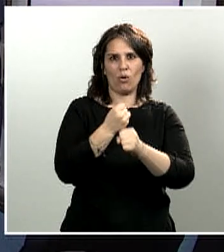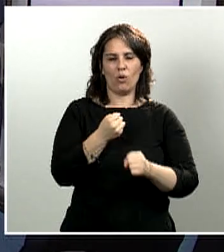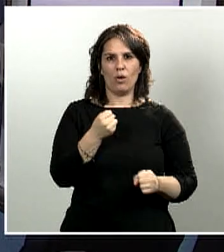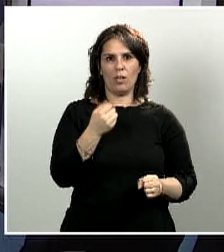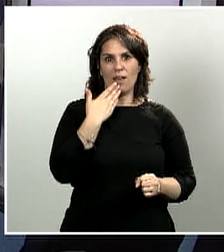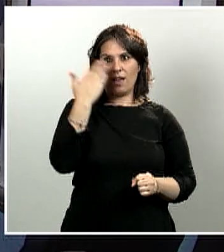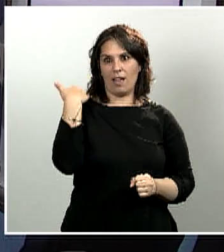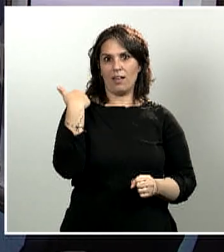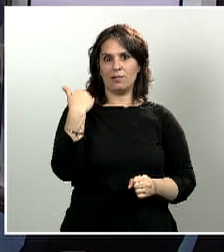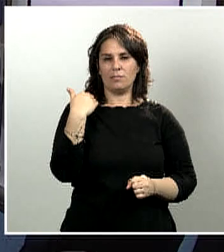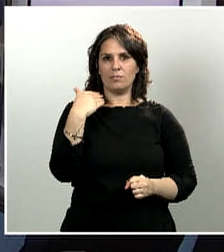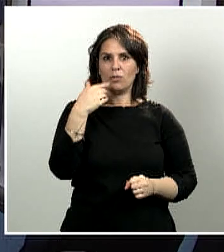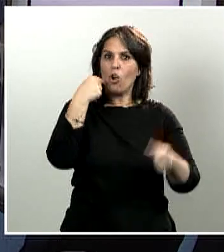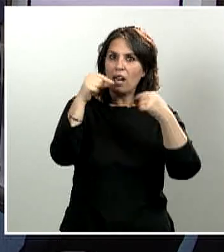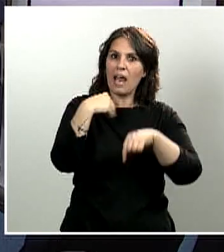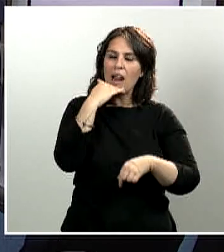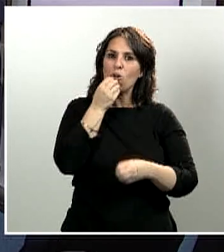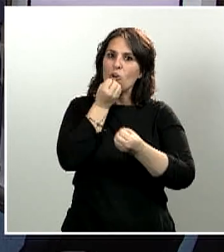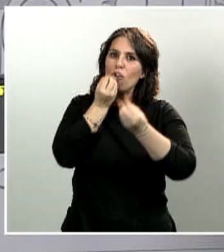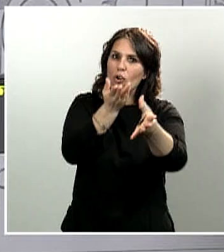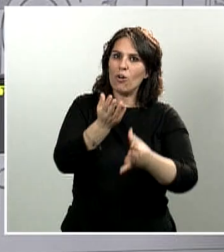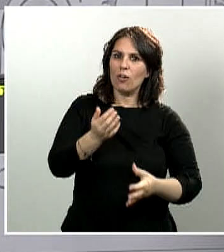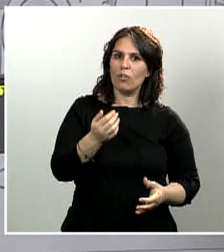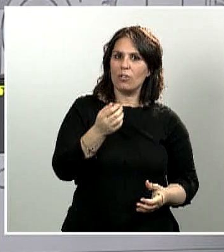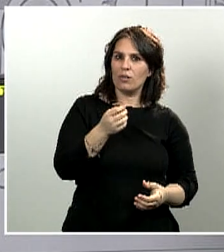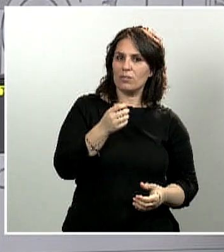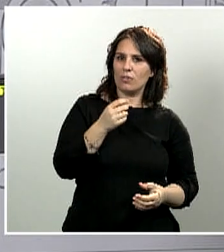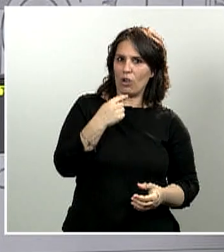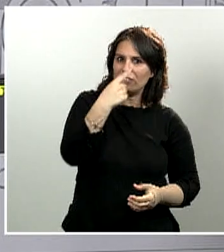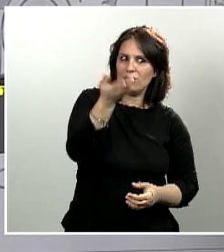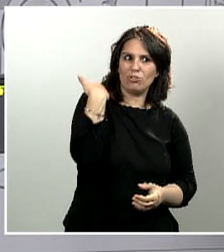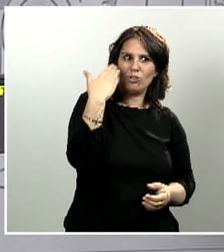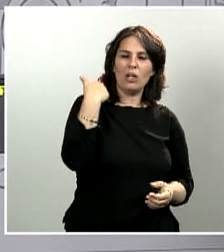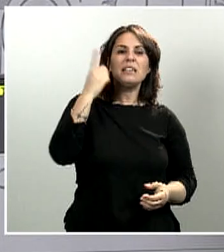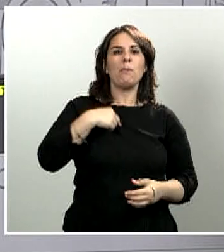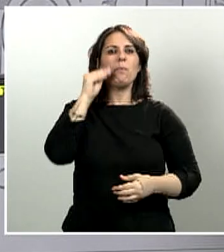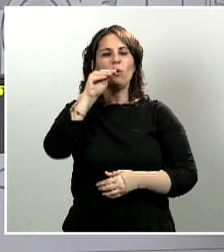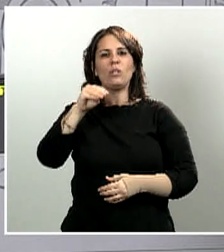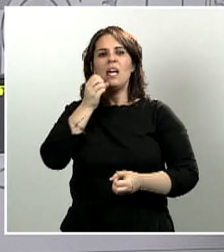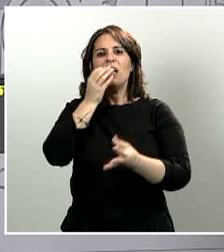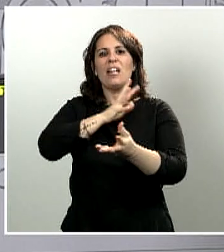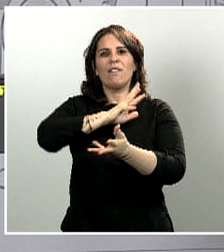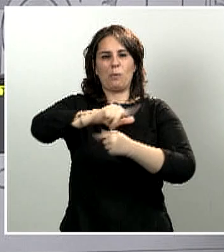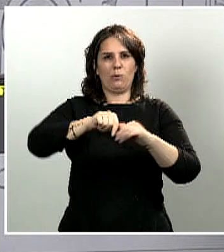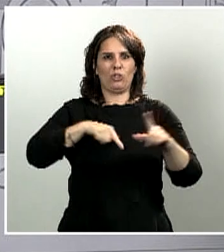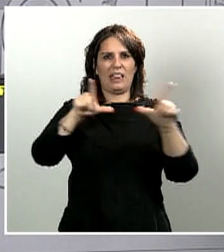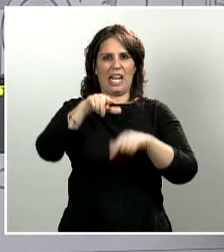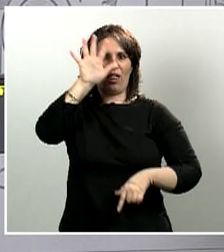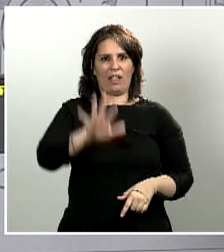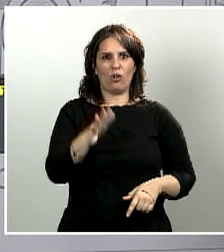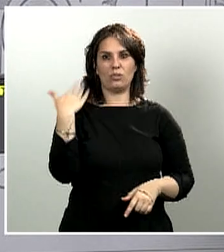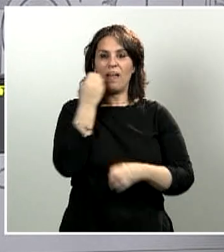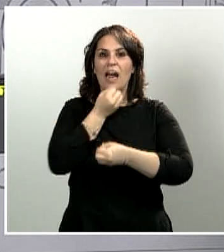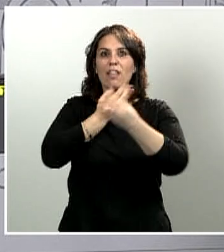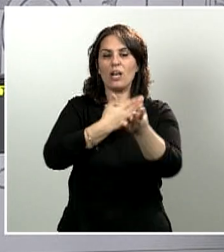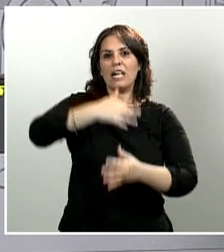que corregir en algo sus palabras? Pregunta también Informativos Telecinco. ¿Puede aclarar si sus declaraciones del domingo responden a la